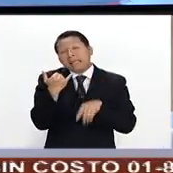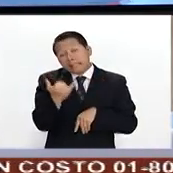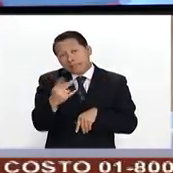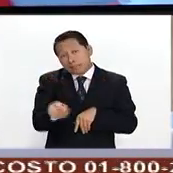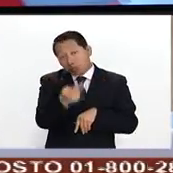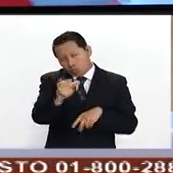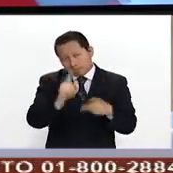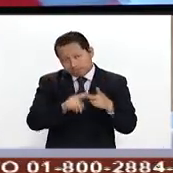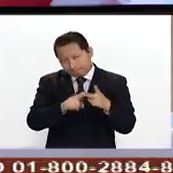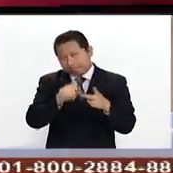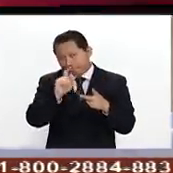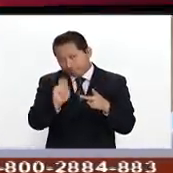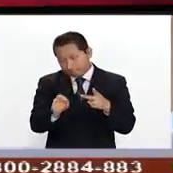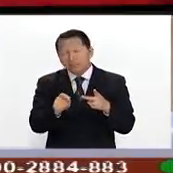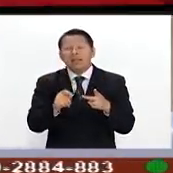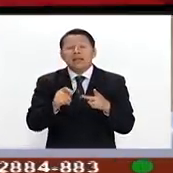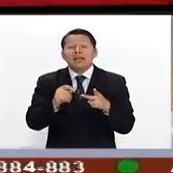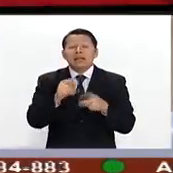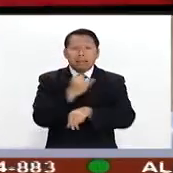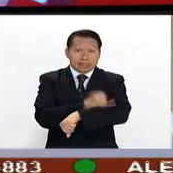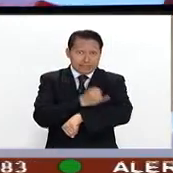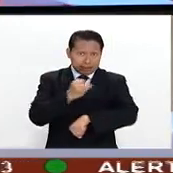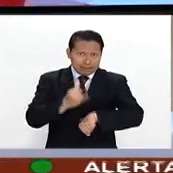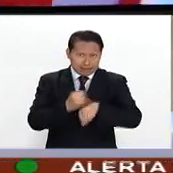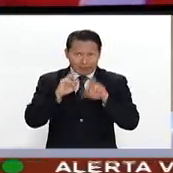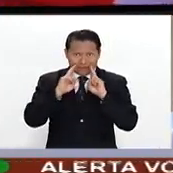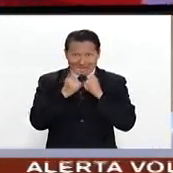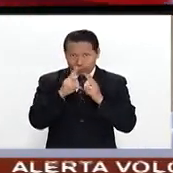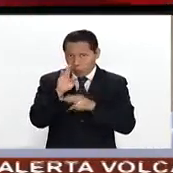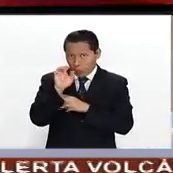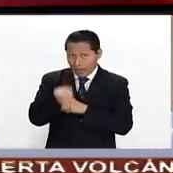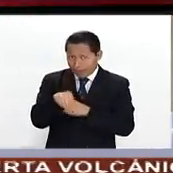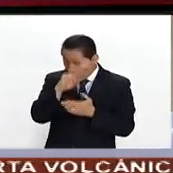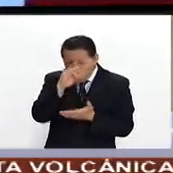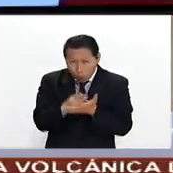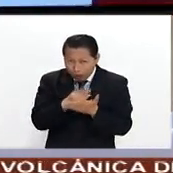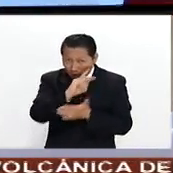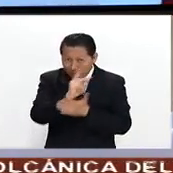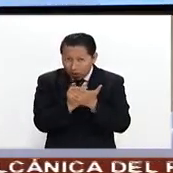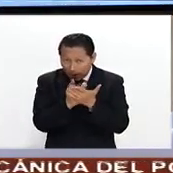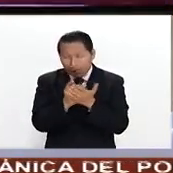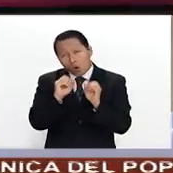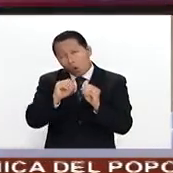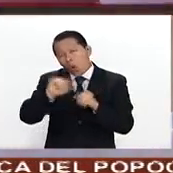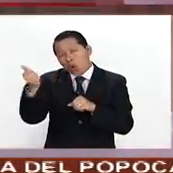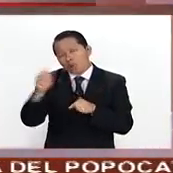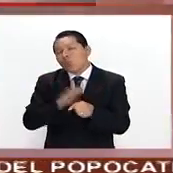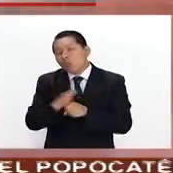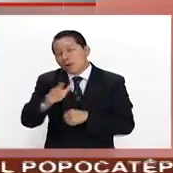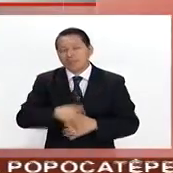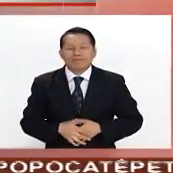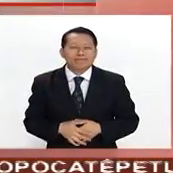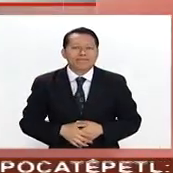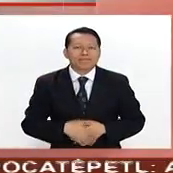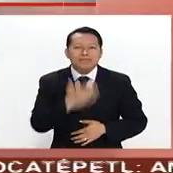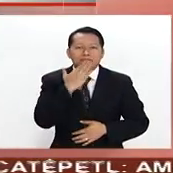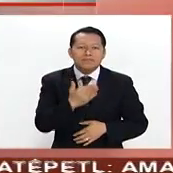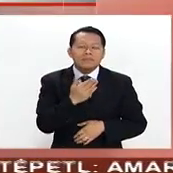único plantel que está con este programa de movilidad. Bueno, hasta el momento, si hablamos